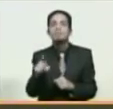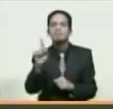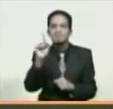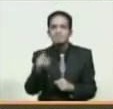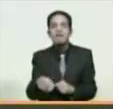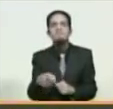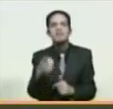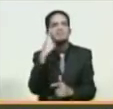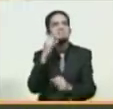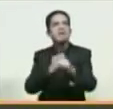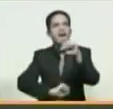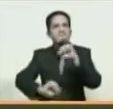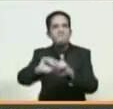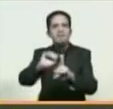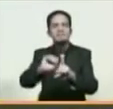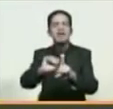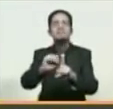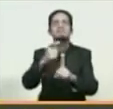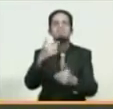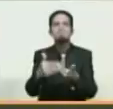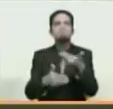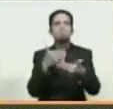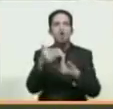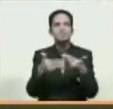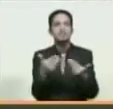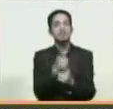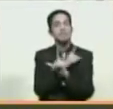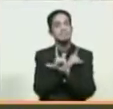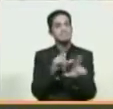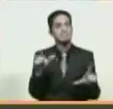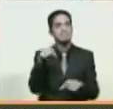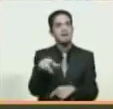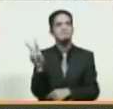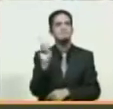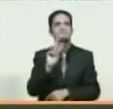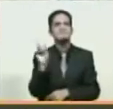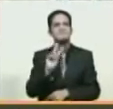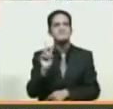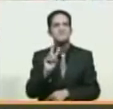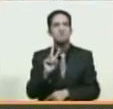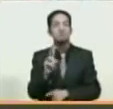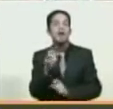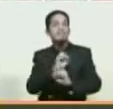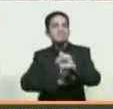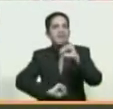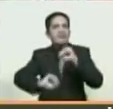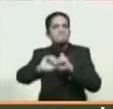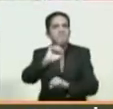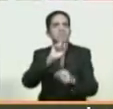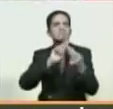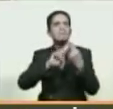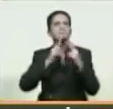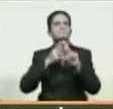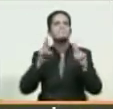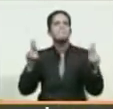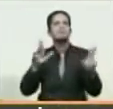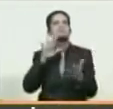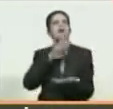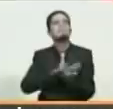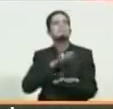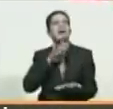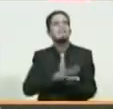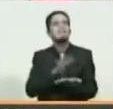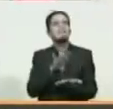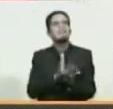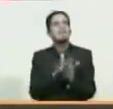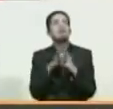la defensa del proceso de independencia nacional y en la defensa de la paz y la tranquilidad